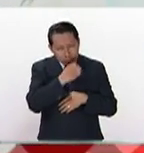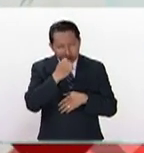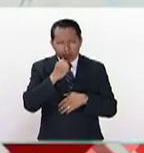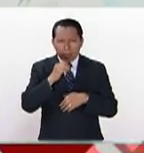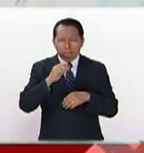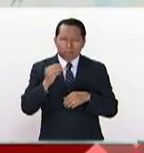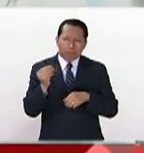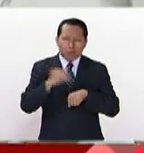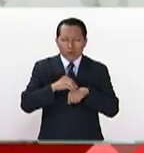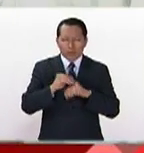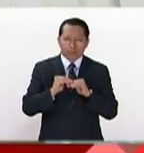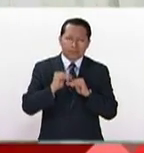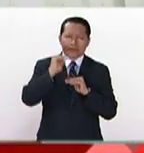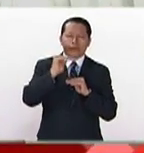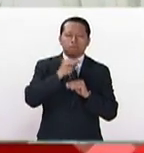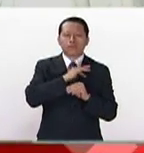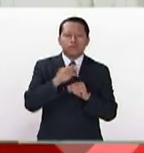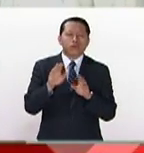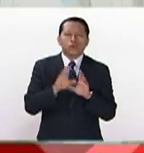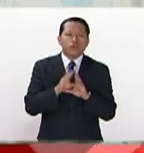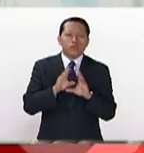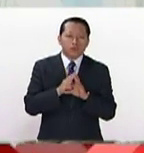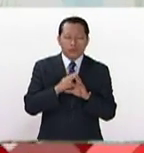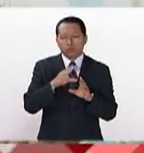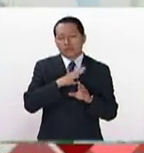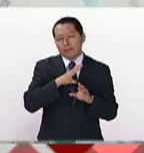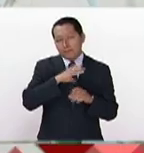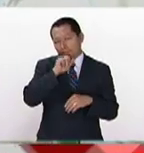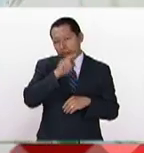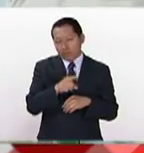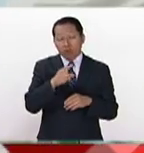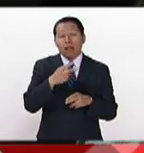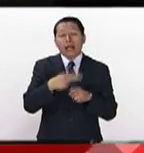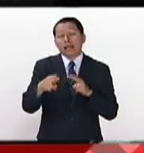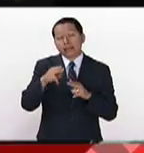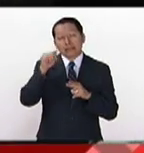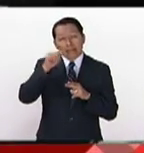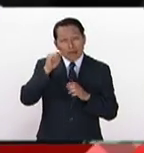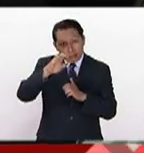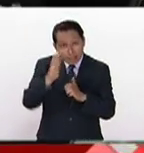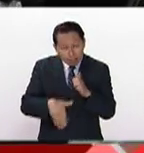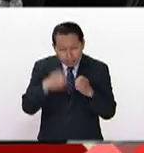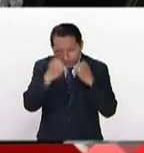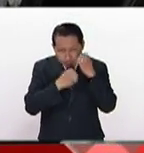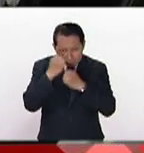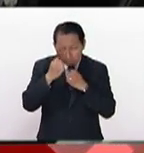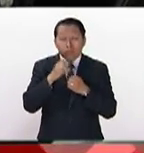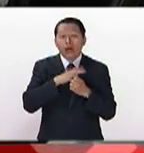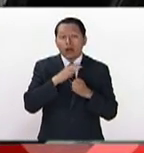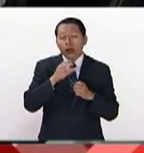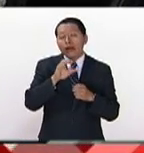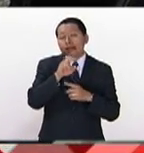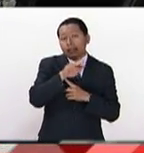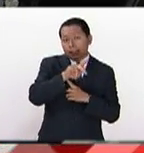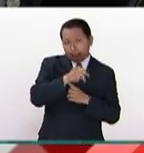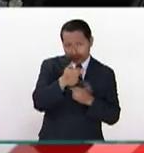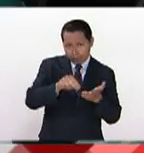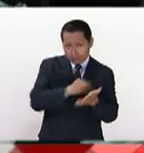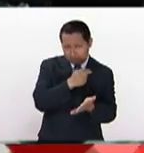Esto dijo, será terminando el primer cuatrimestre del año, luego de la firma de un convenio con la Comisión Nacional de los Derechos Humanos sobre